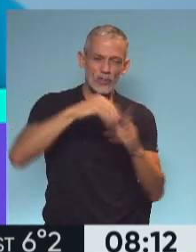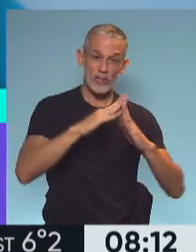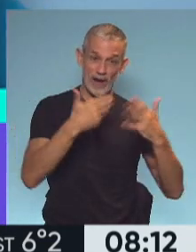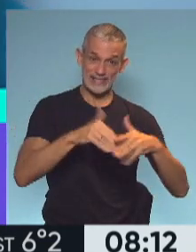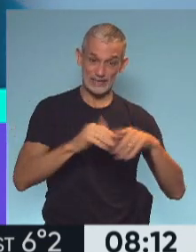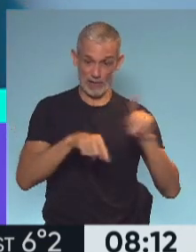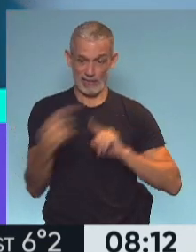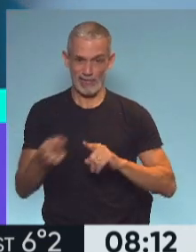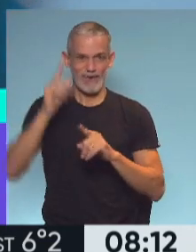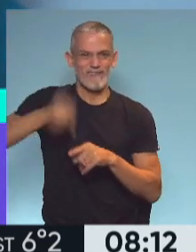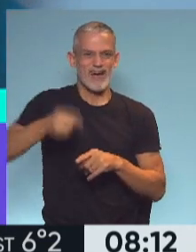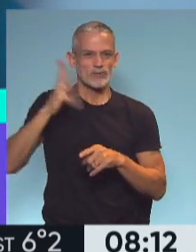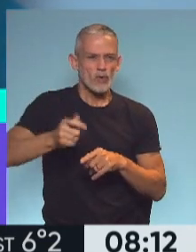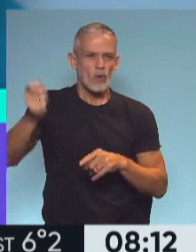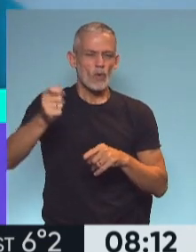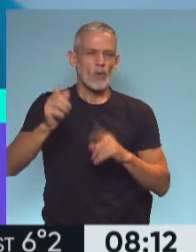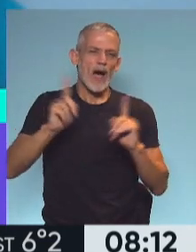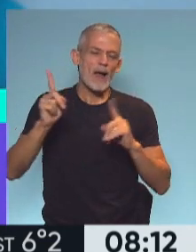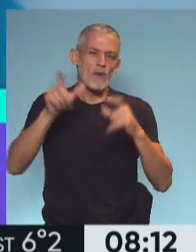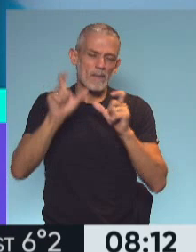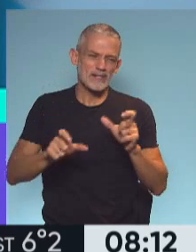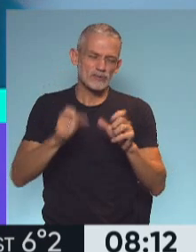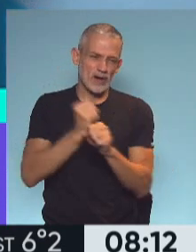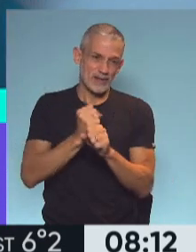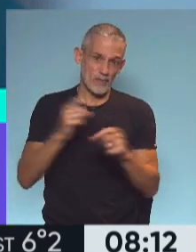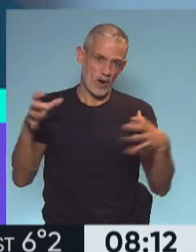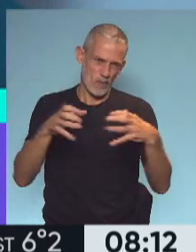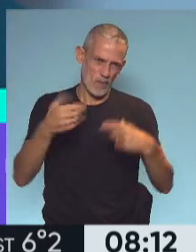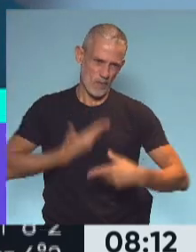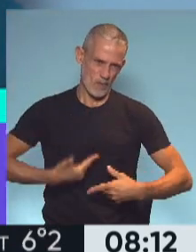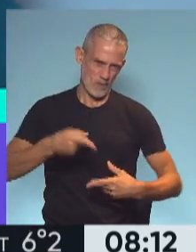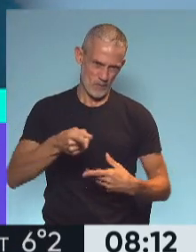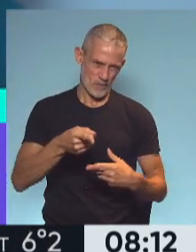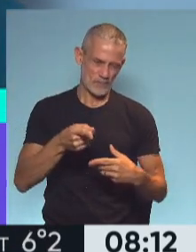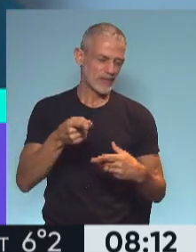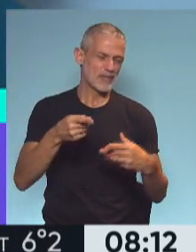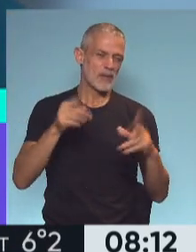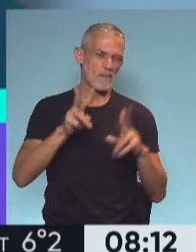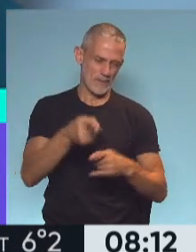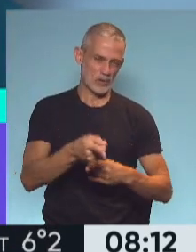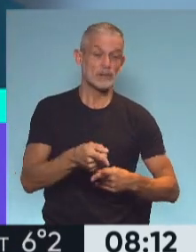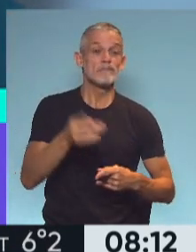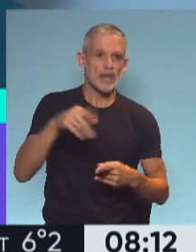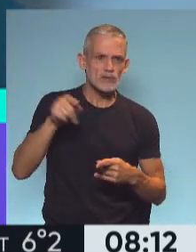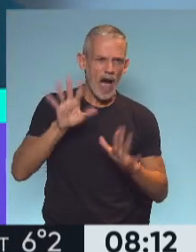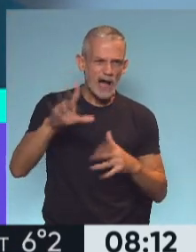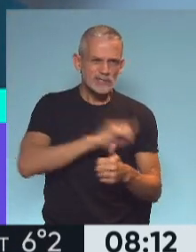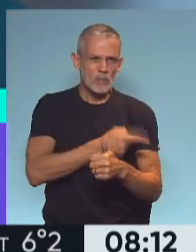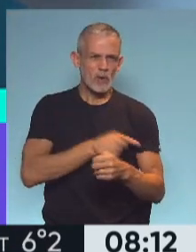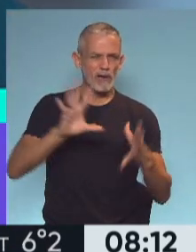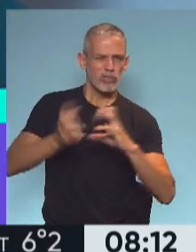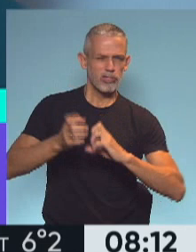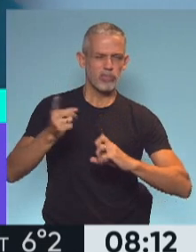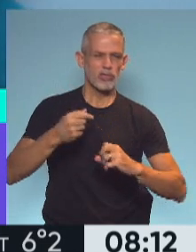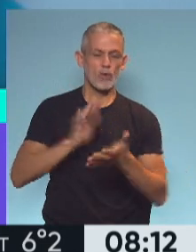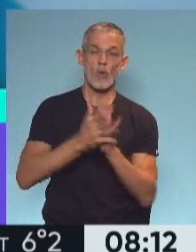siguiente pedían un procesamiento de algún dirigente de la oposición. Eso es llevarse por delante la independencia judicial, la